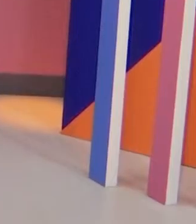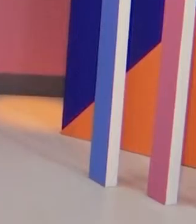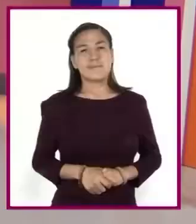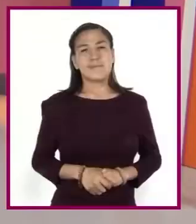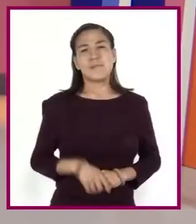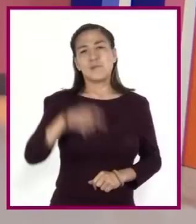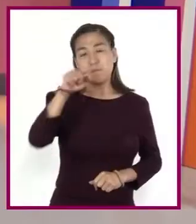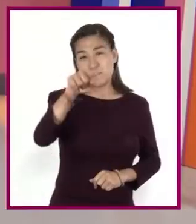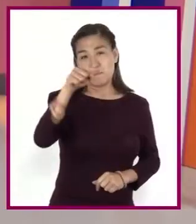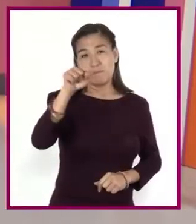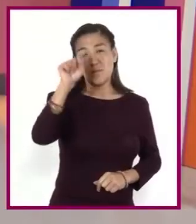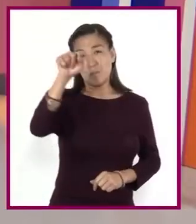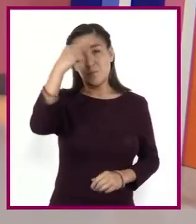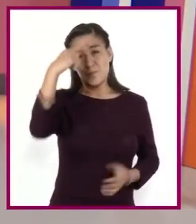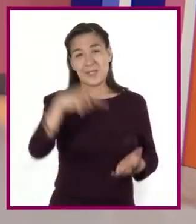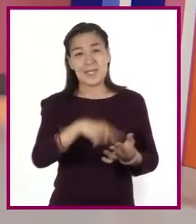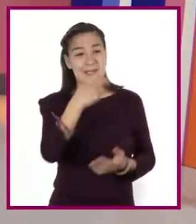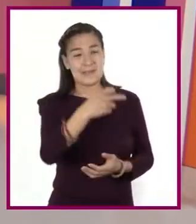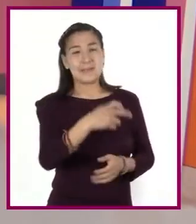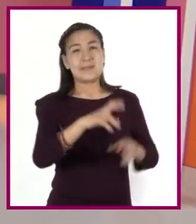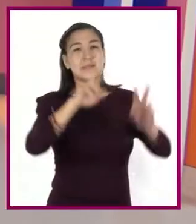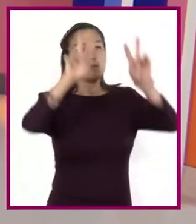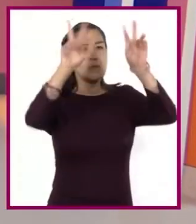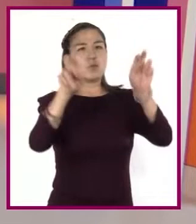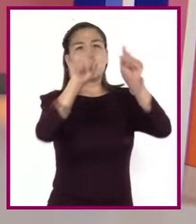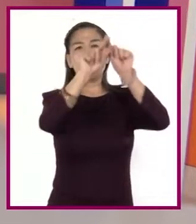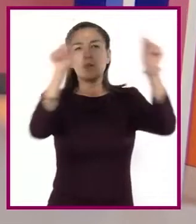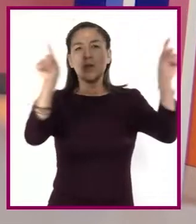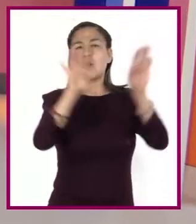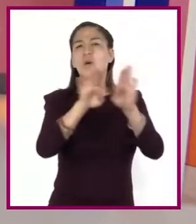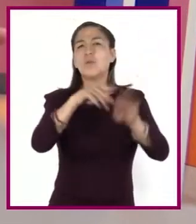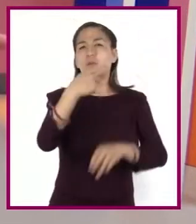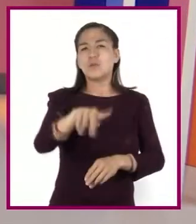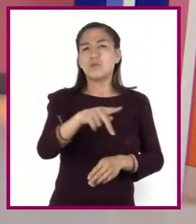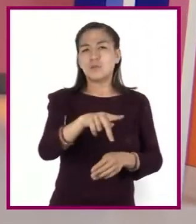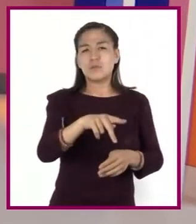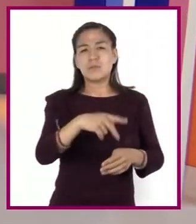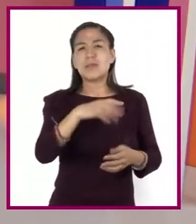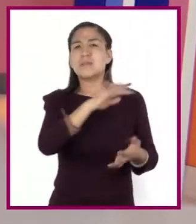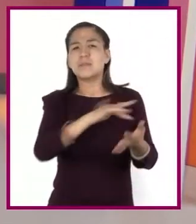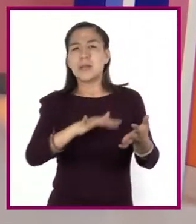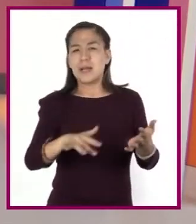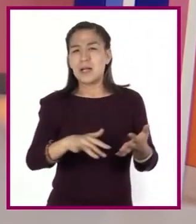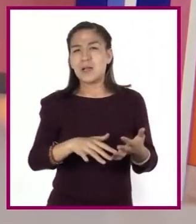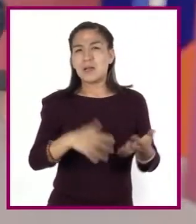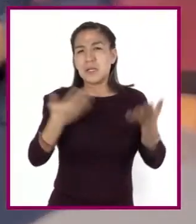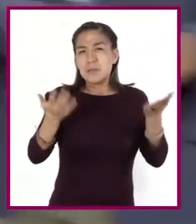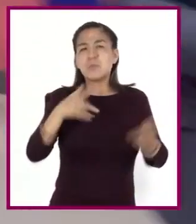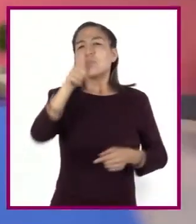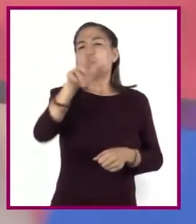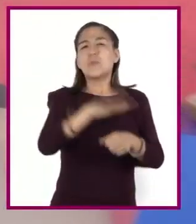¿Creen que el título nos ayuda a encontrar la idea central del texto? ¿Por qué lo piensan así?